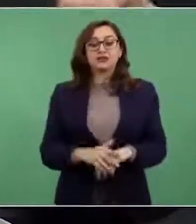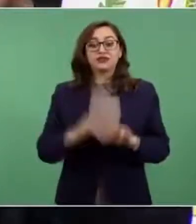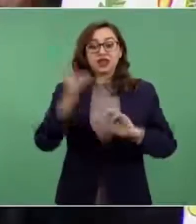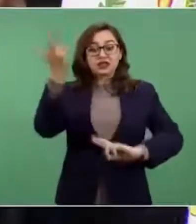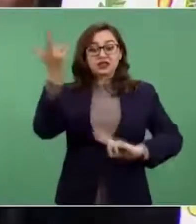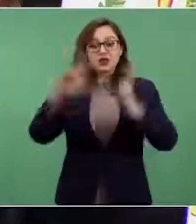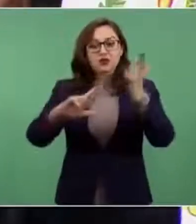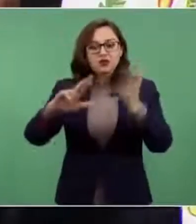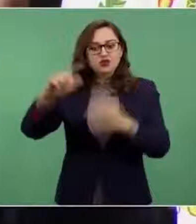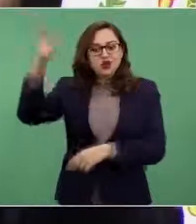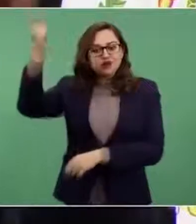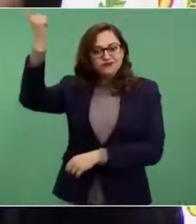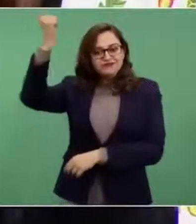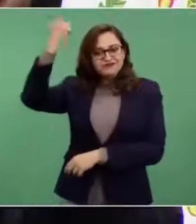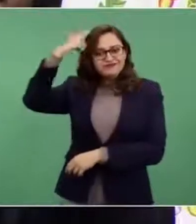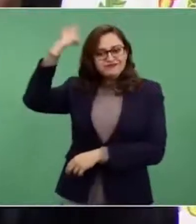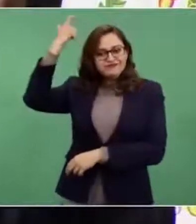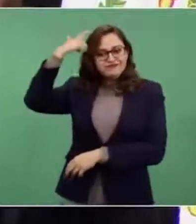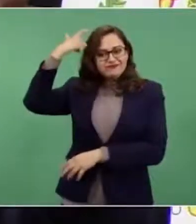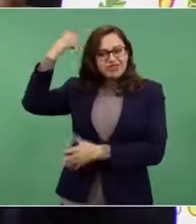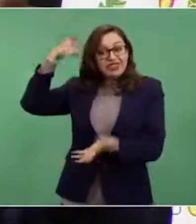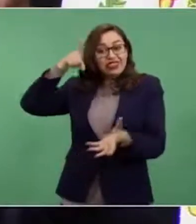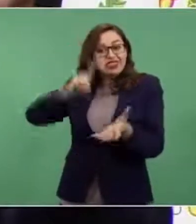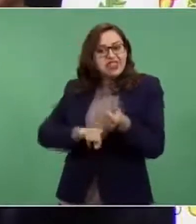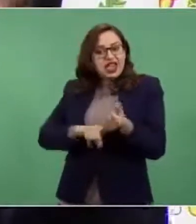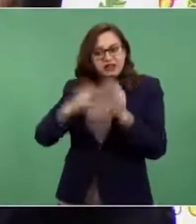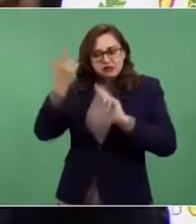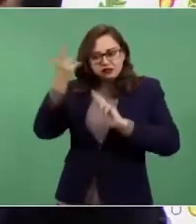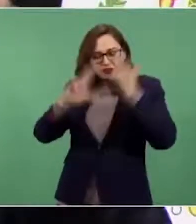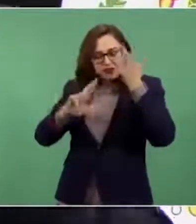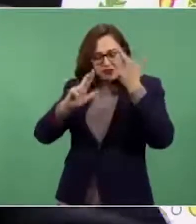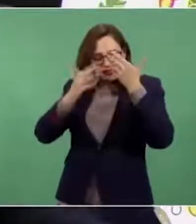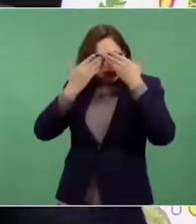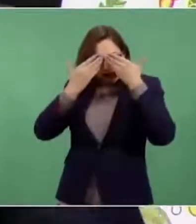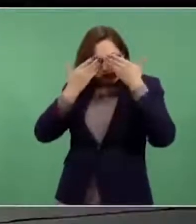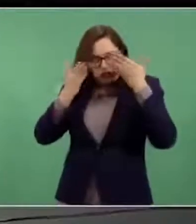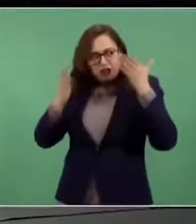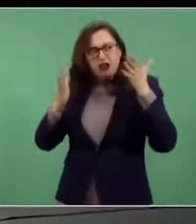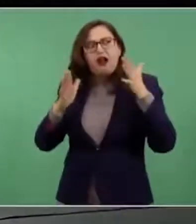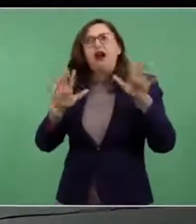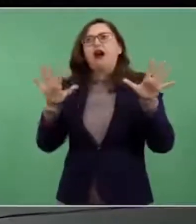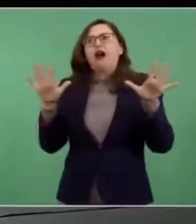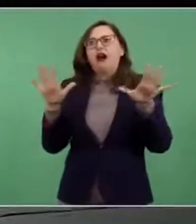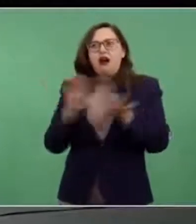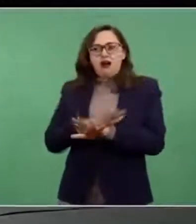las conciencias, el cambio de mentalidad.